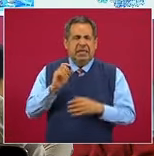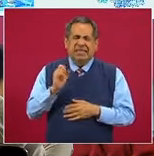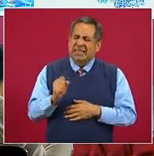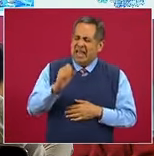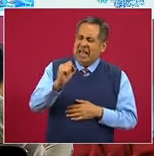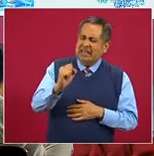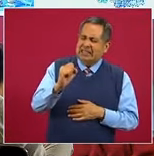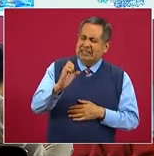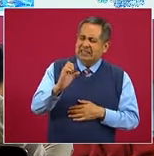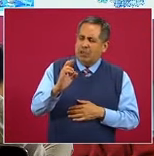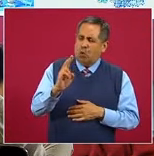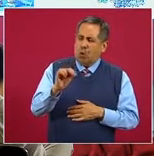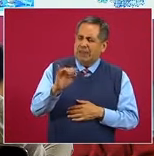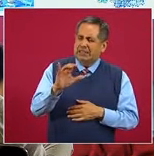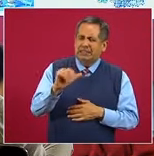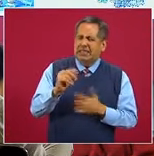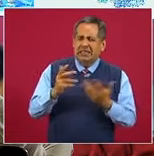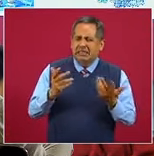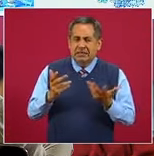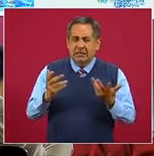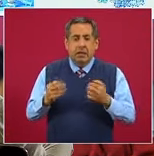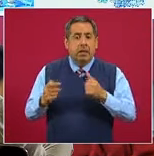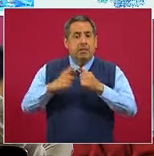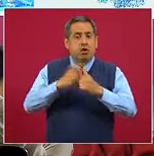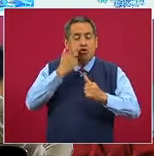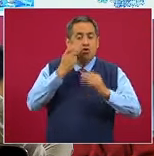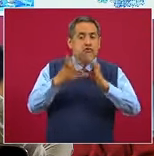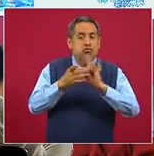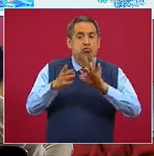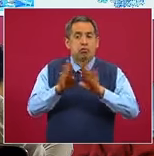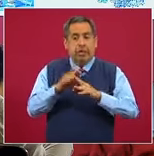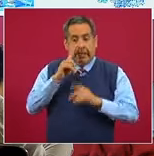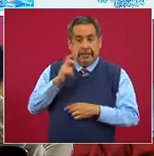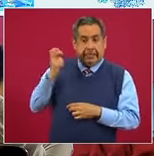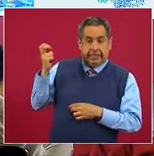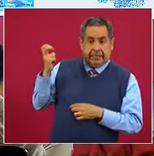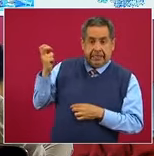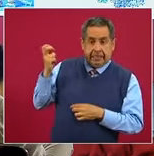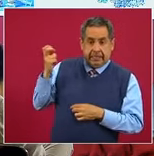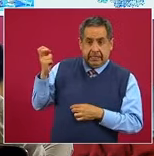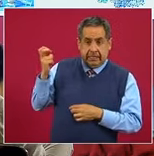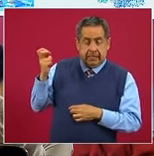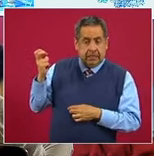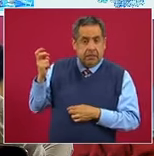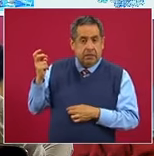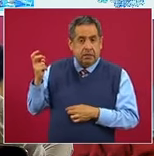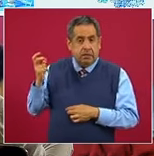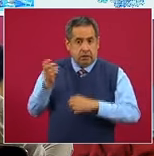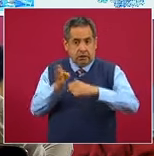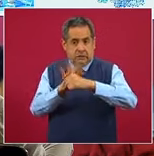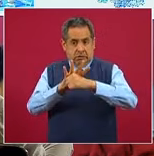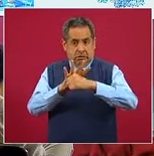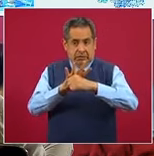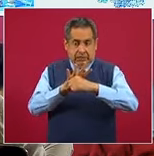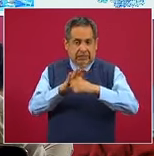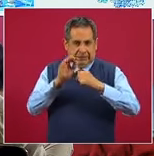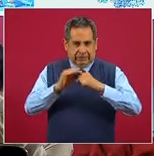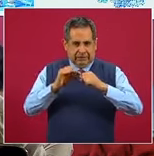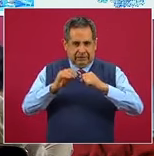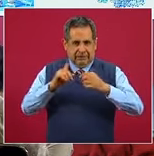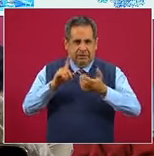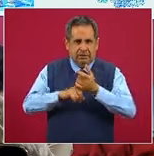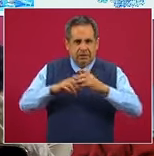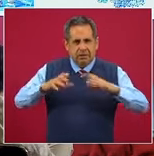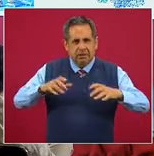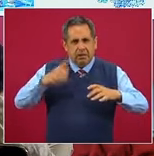secuenciación. Y antes que nada quisiera presentarles este esquema. Este es un esquema de un coronavirus, específicamente